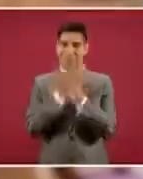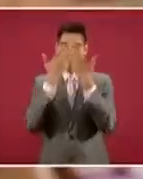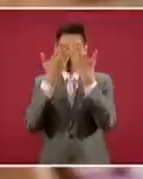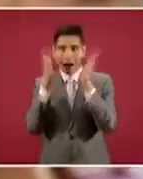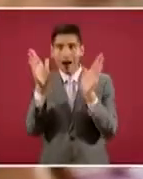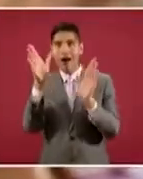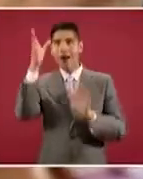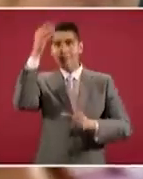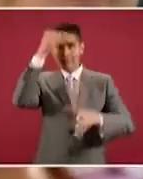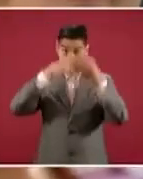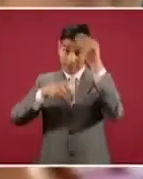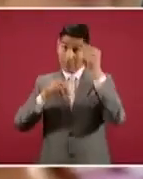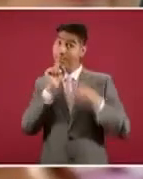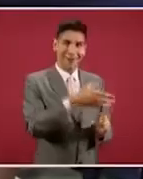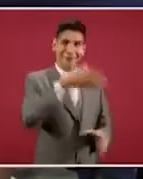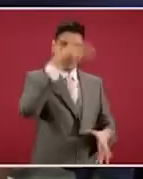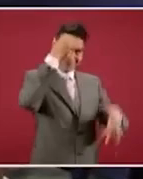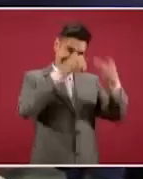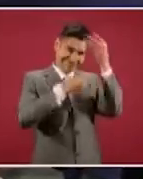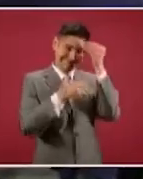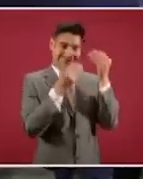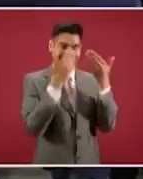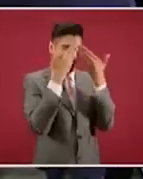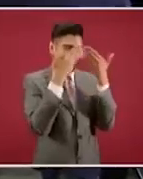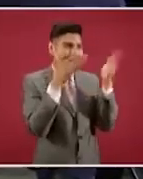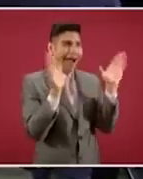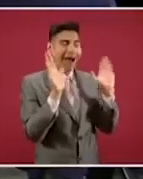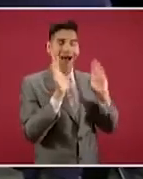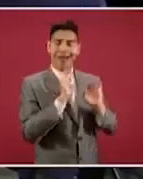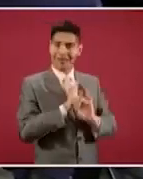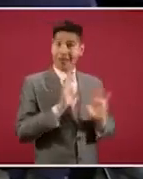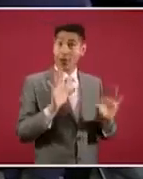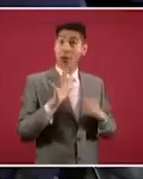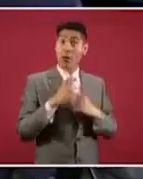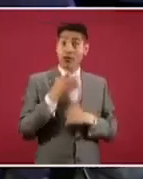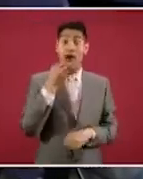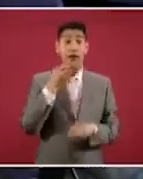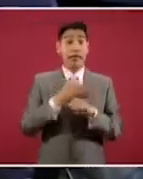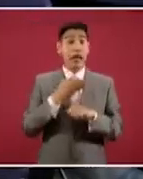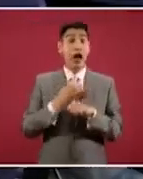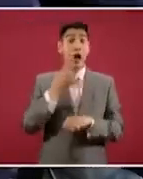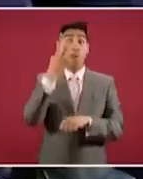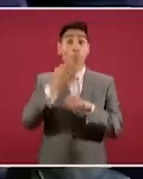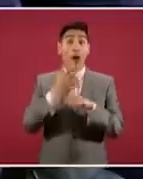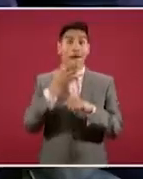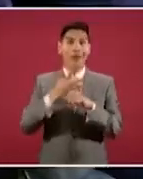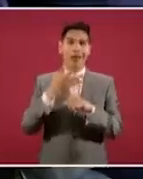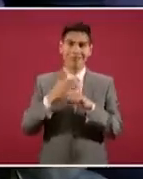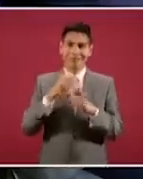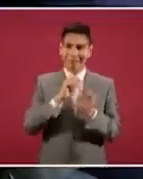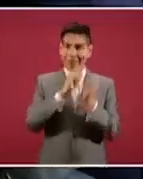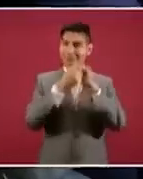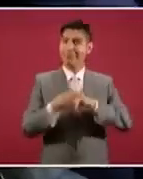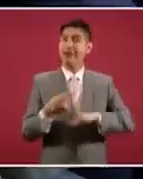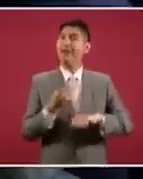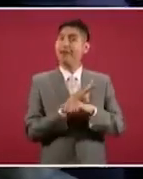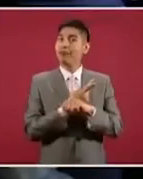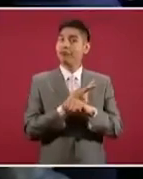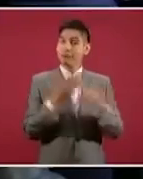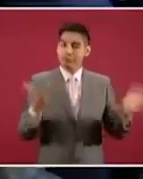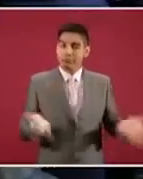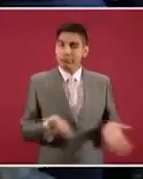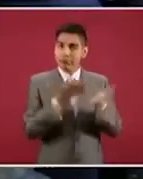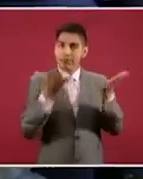y con la educación pública el gobierno de la cuarta transformación le ha dado un nuevo impulso a la ciencia básica o de